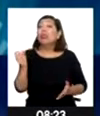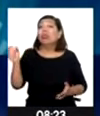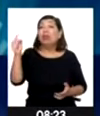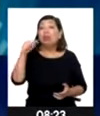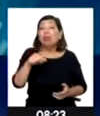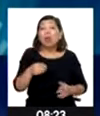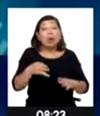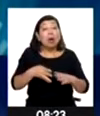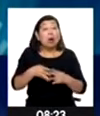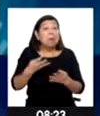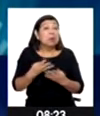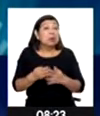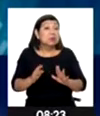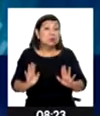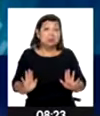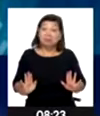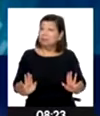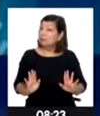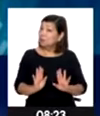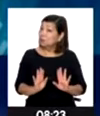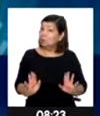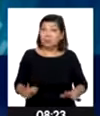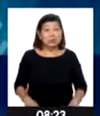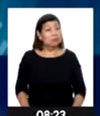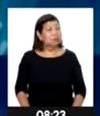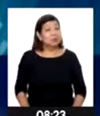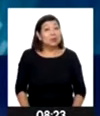un interno luego que se dispone de su prisión